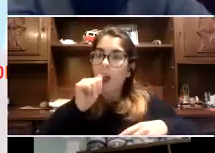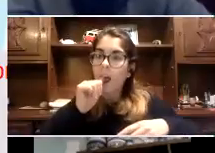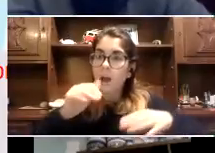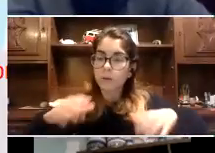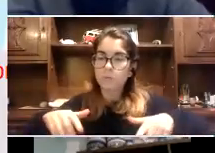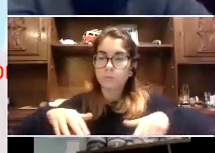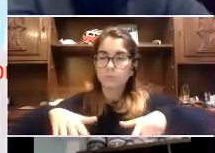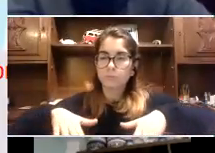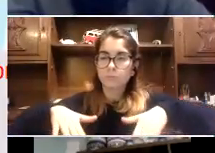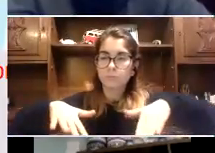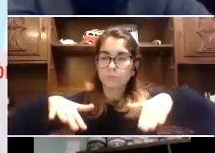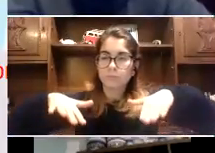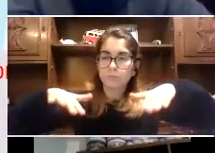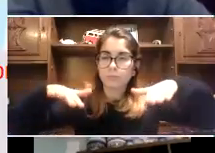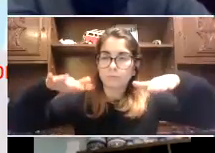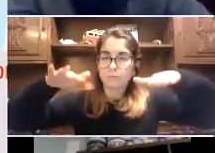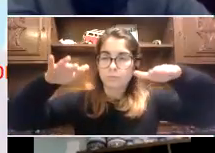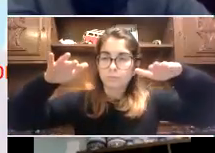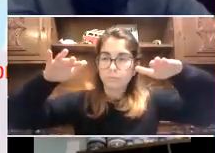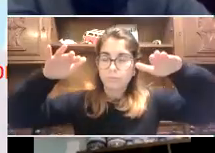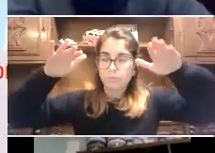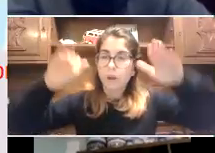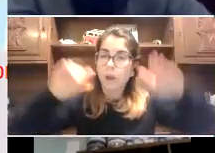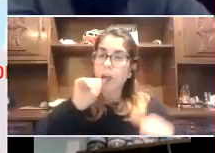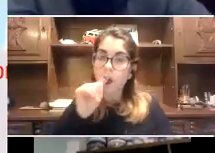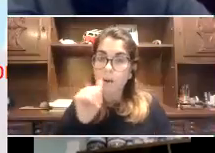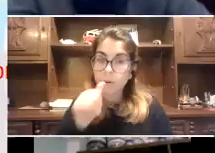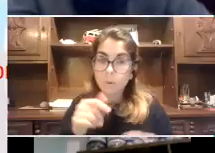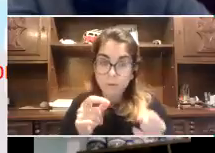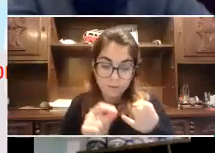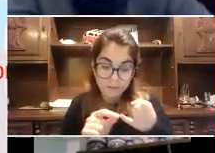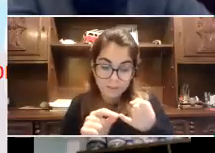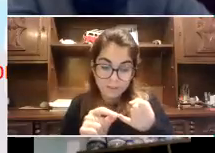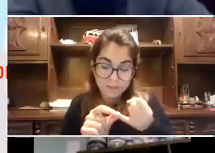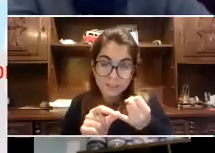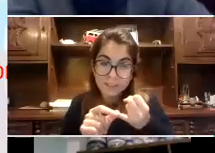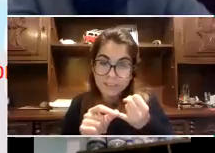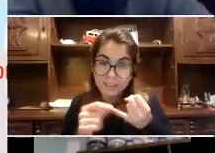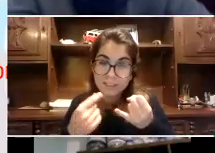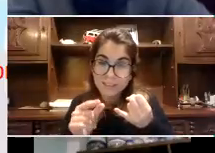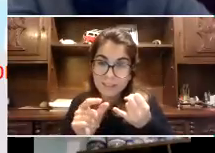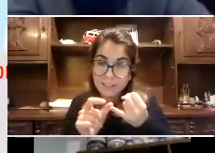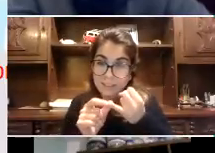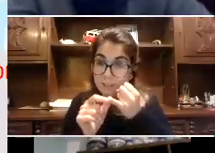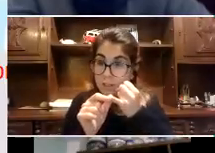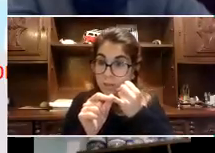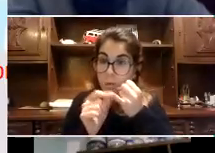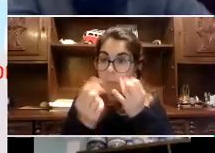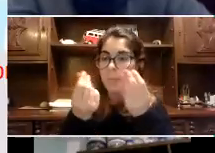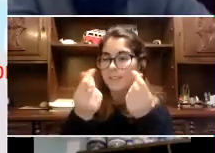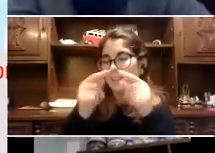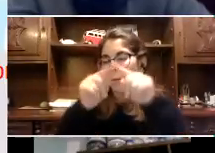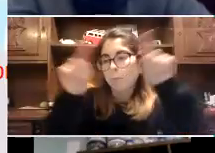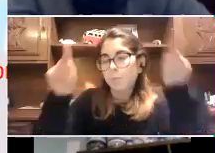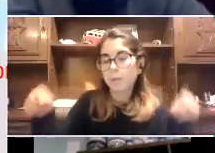Bueno, en esa escala, cuando el dedo índice tiene, la punta del dedo índice tiene el tamaño de nuestra habitación, entonces